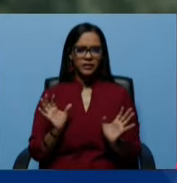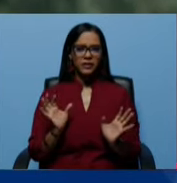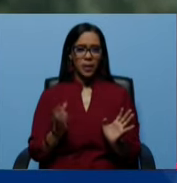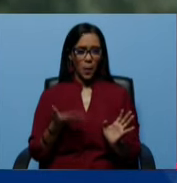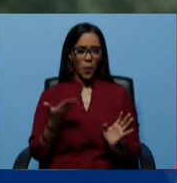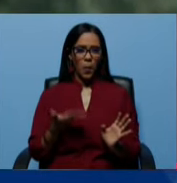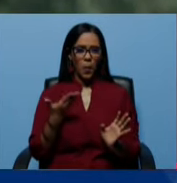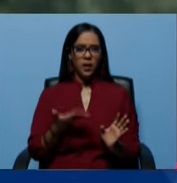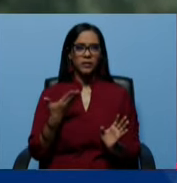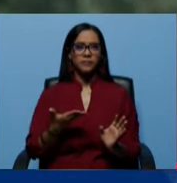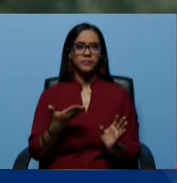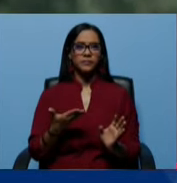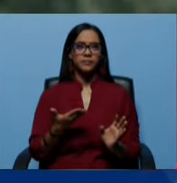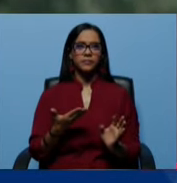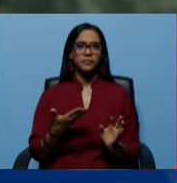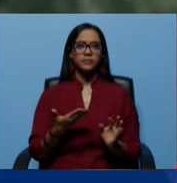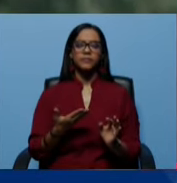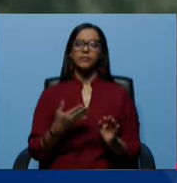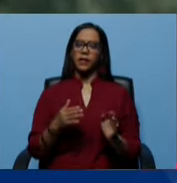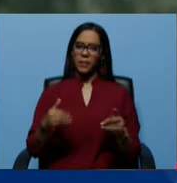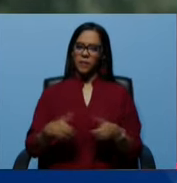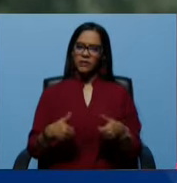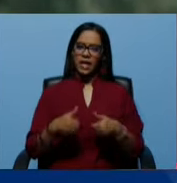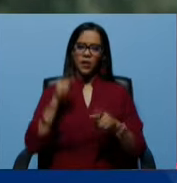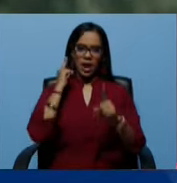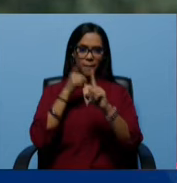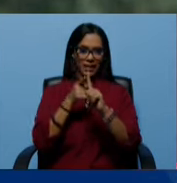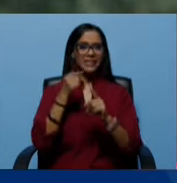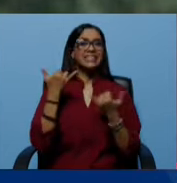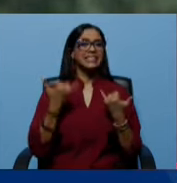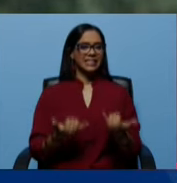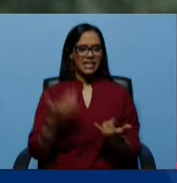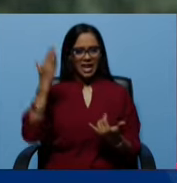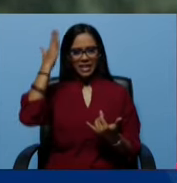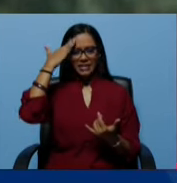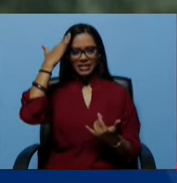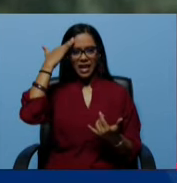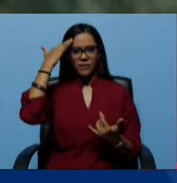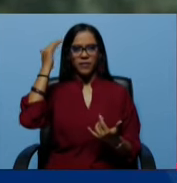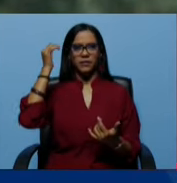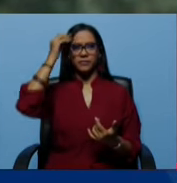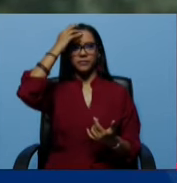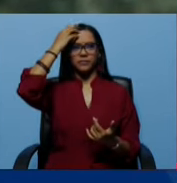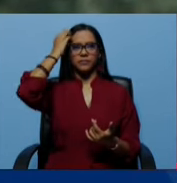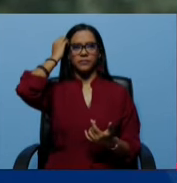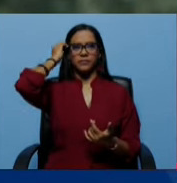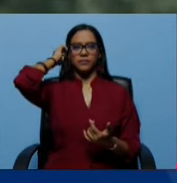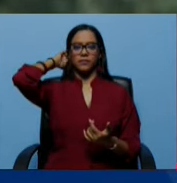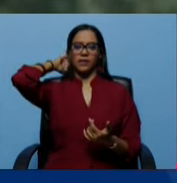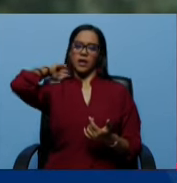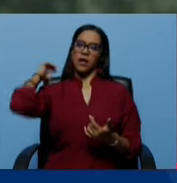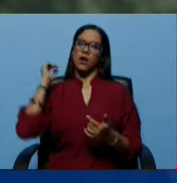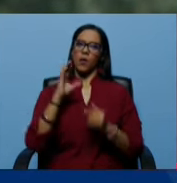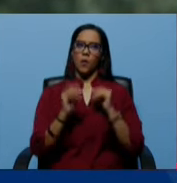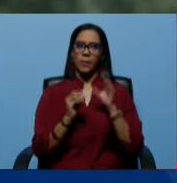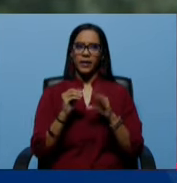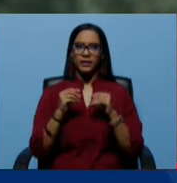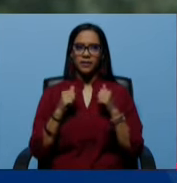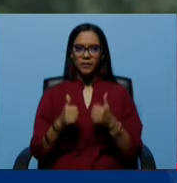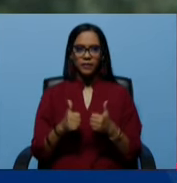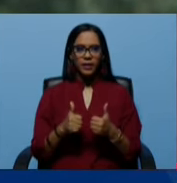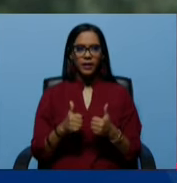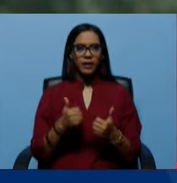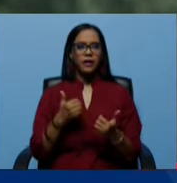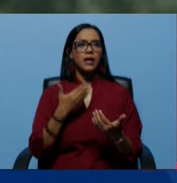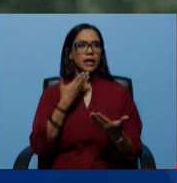para afincarnos en la meta. Ya sabes, Gabriela, conversan bien, me piden los